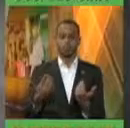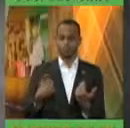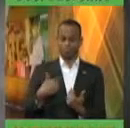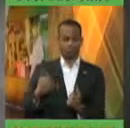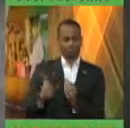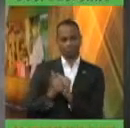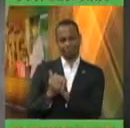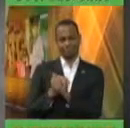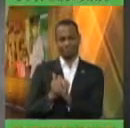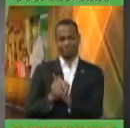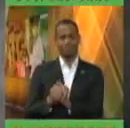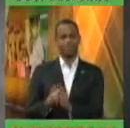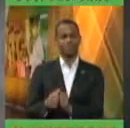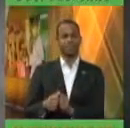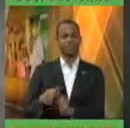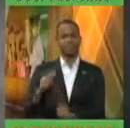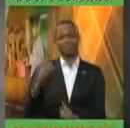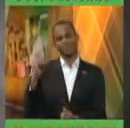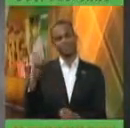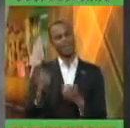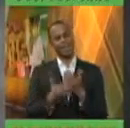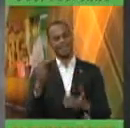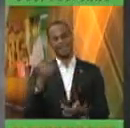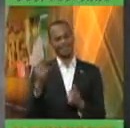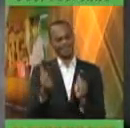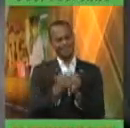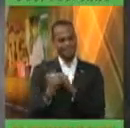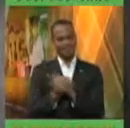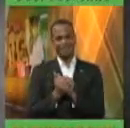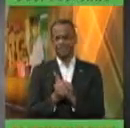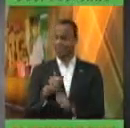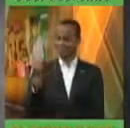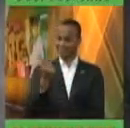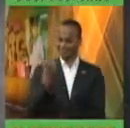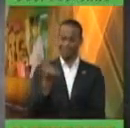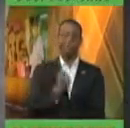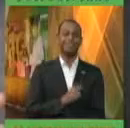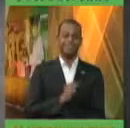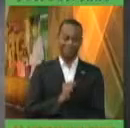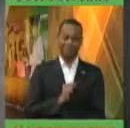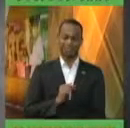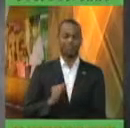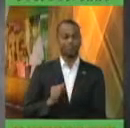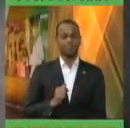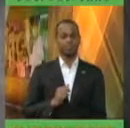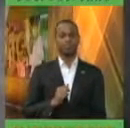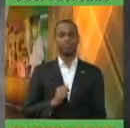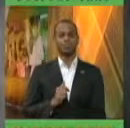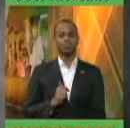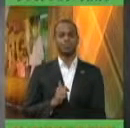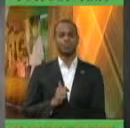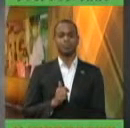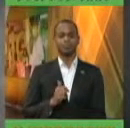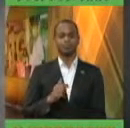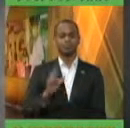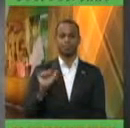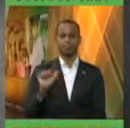veo como casi siempre siempre luego siempre en el caso de